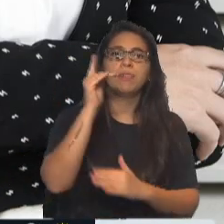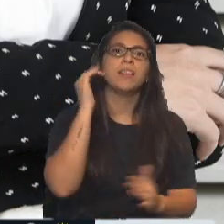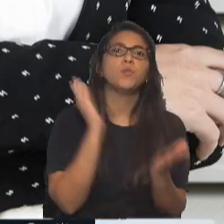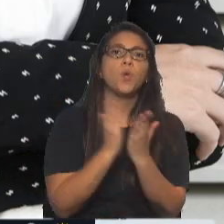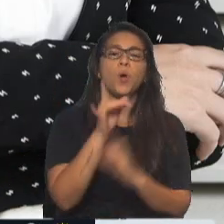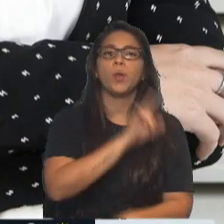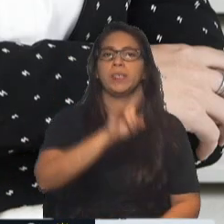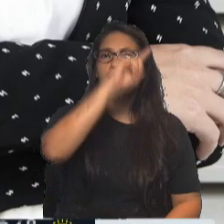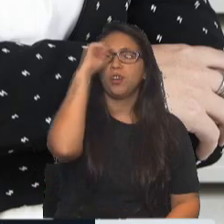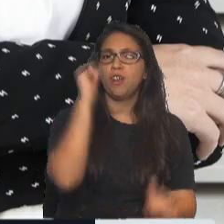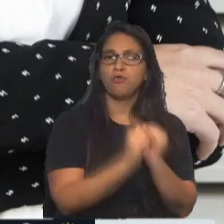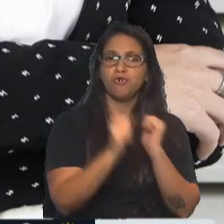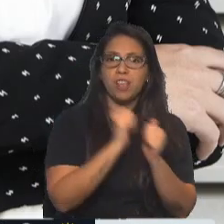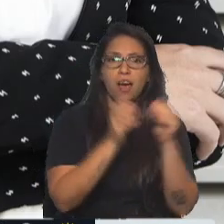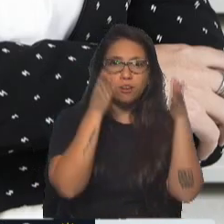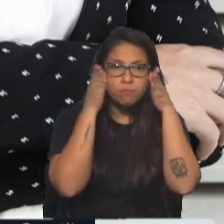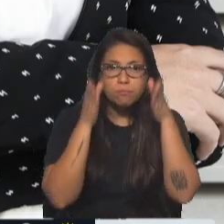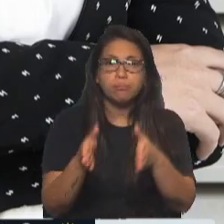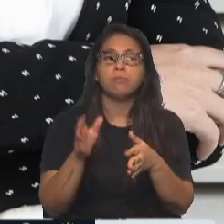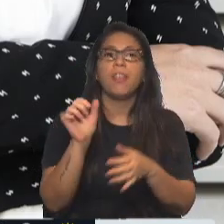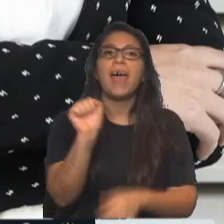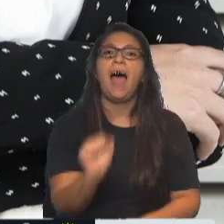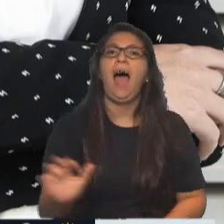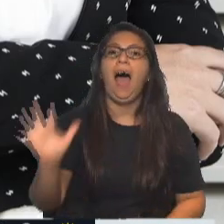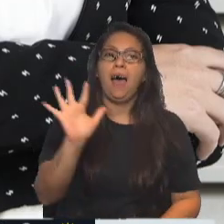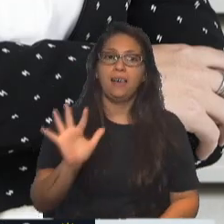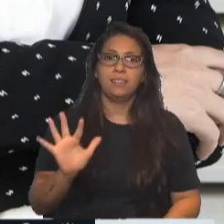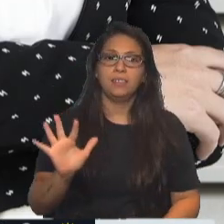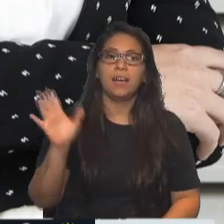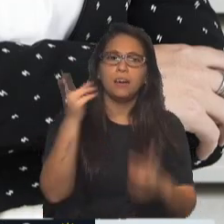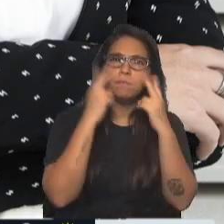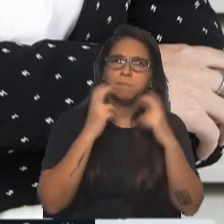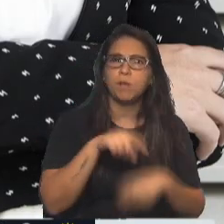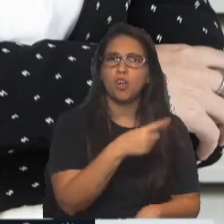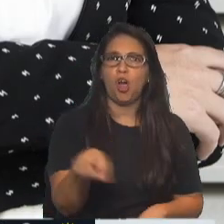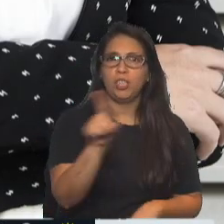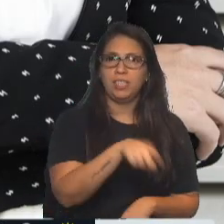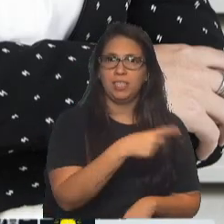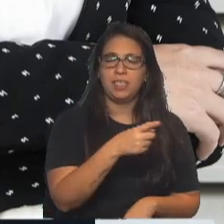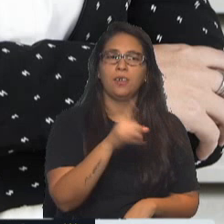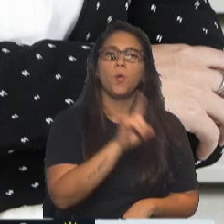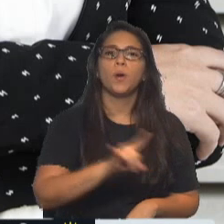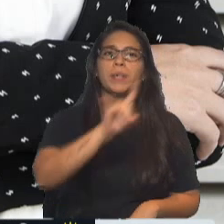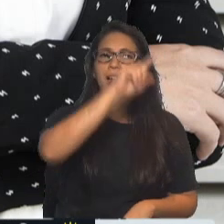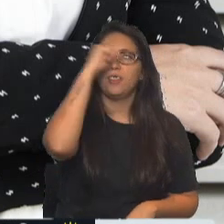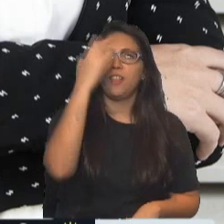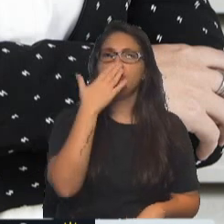Rosario, especialización en estudios de Asia Oriental, investigadora del CONICET en la Universidad Nacional de Córdoba, también